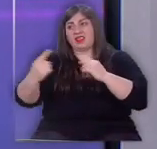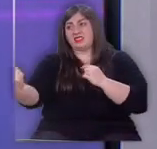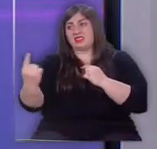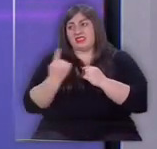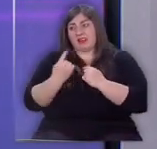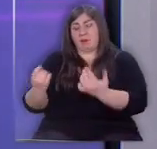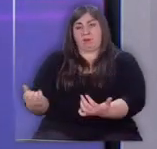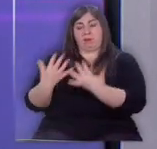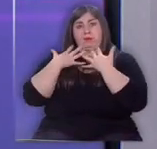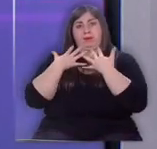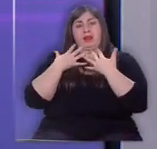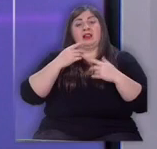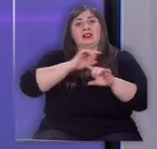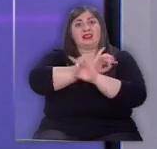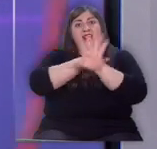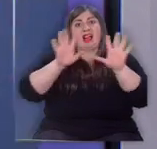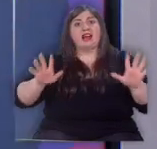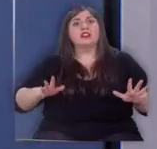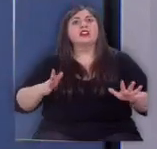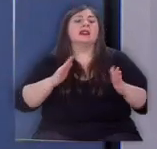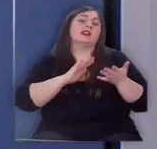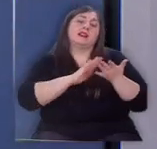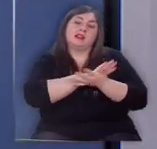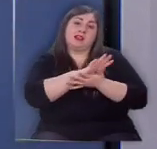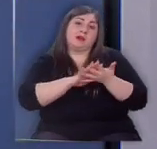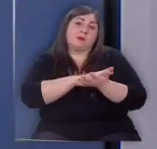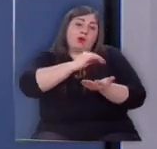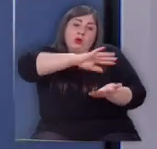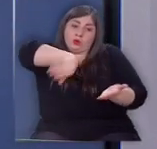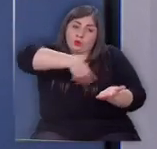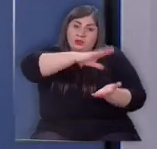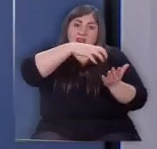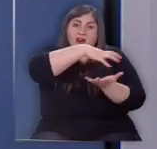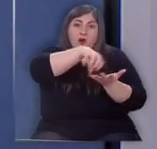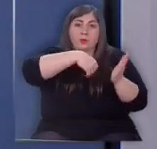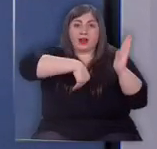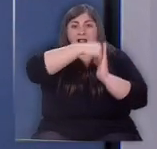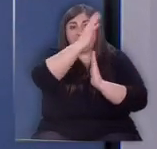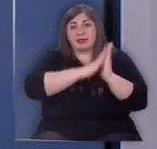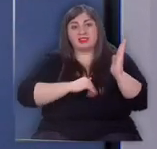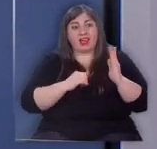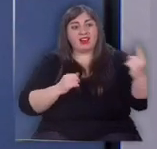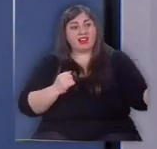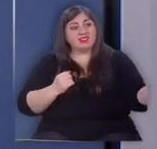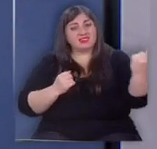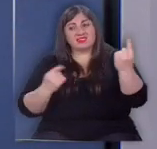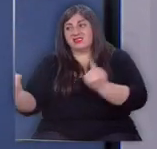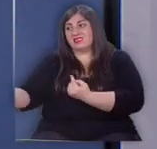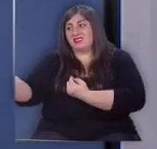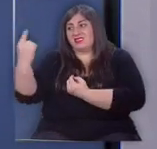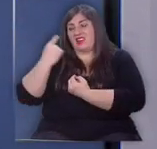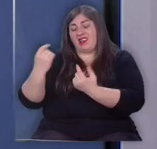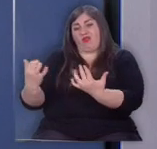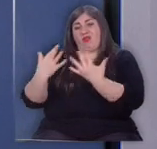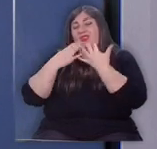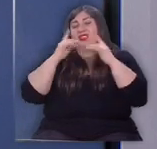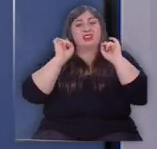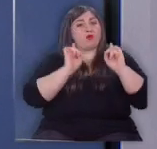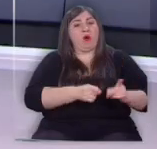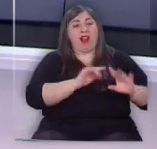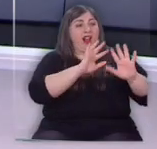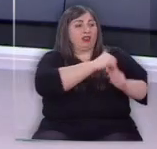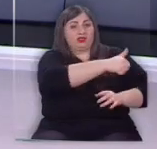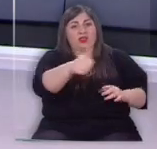contagiado, y tenemos claro ejemplo en la comuna de La Pintana, aunque llegue un contagiado, se infecta todo el grupo